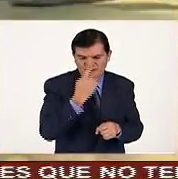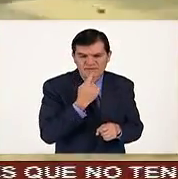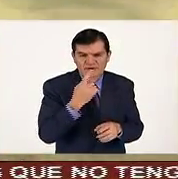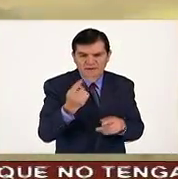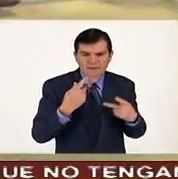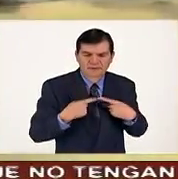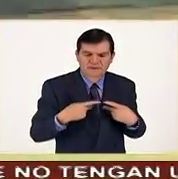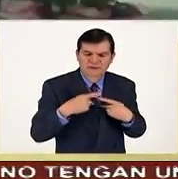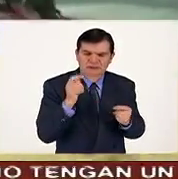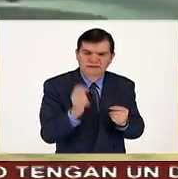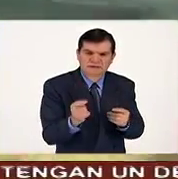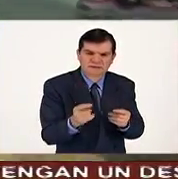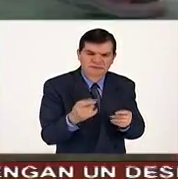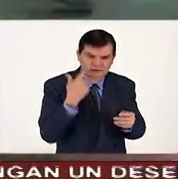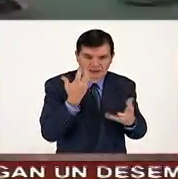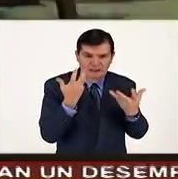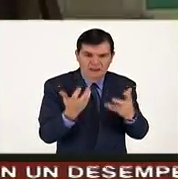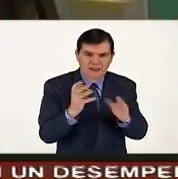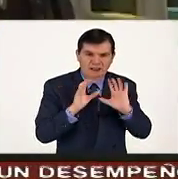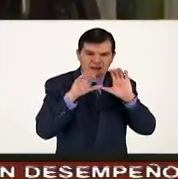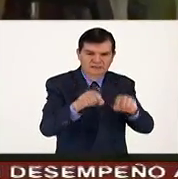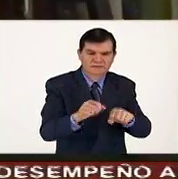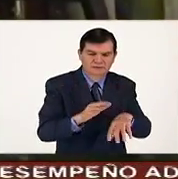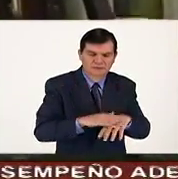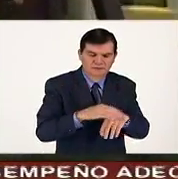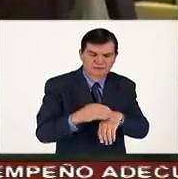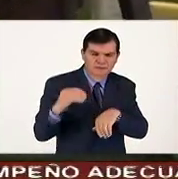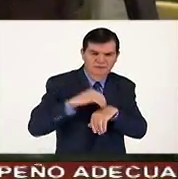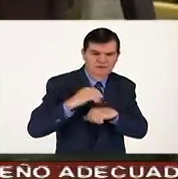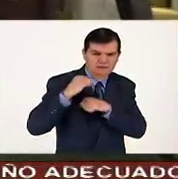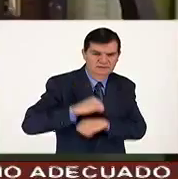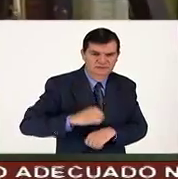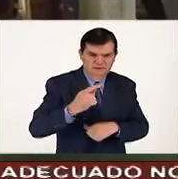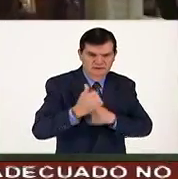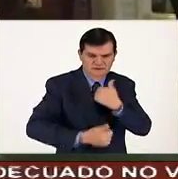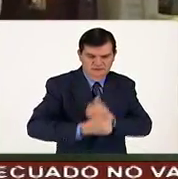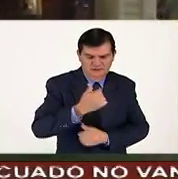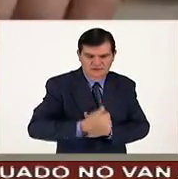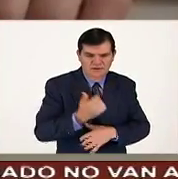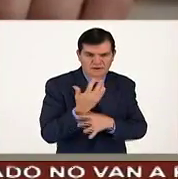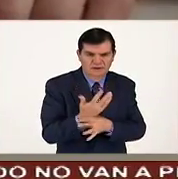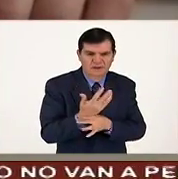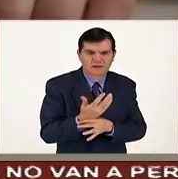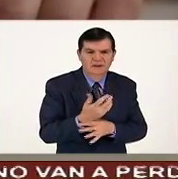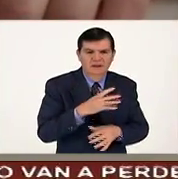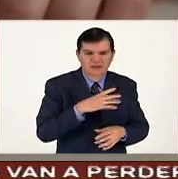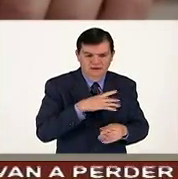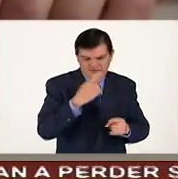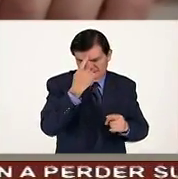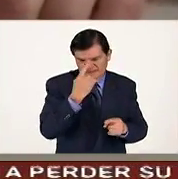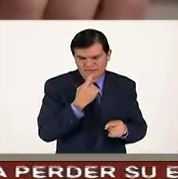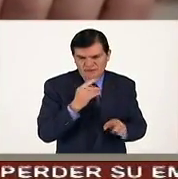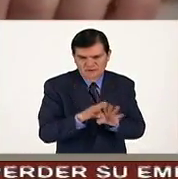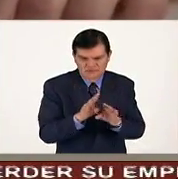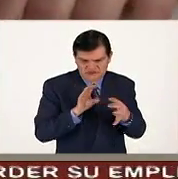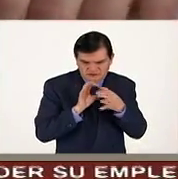los estudiantes, ¿cómo debe asumir esta carrera, que como bien comentas, tiene un perfil muy cercano, pues, a